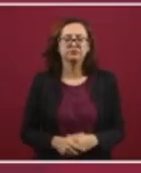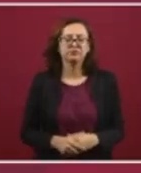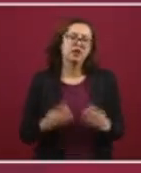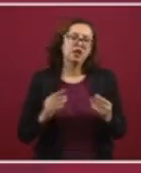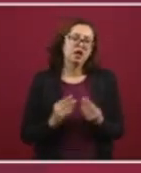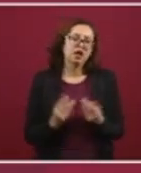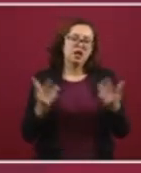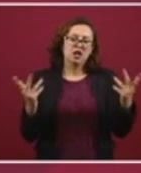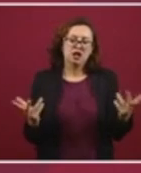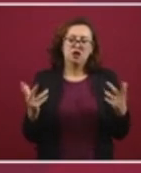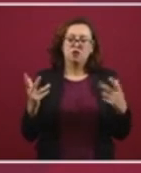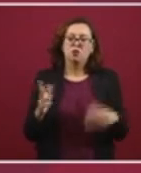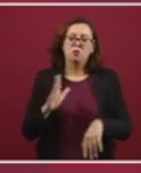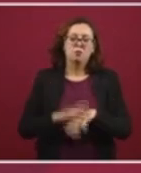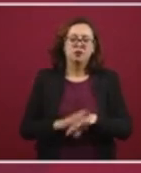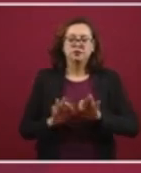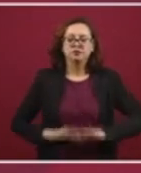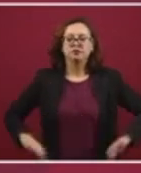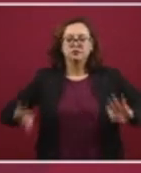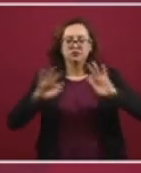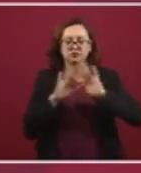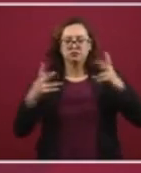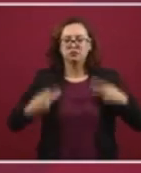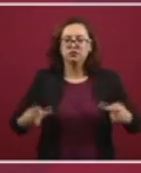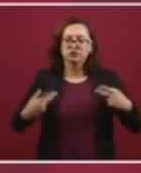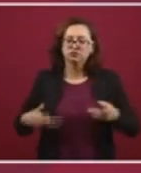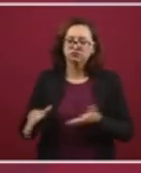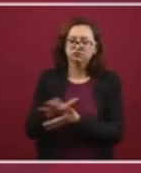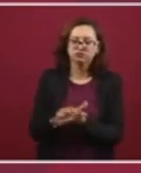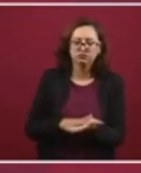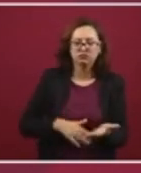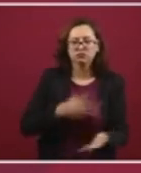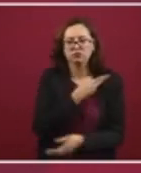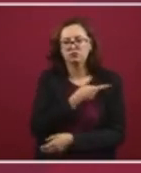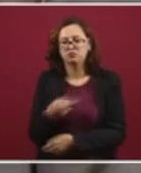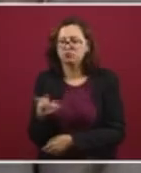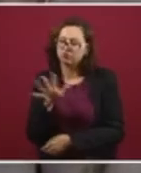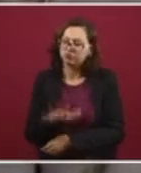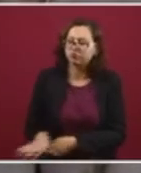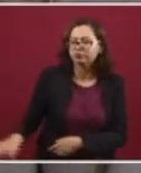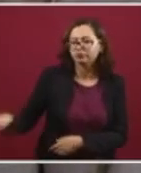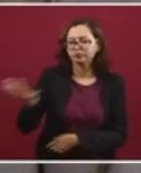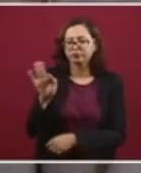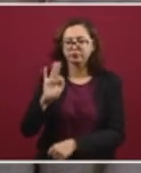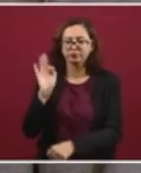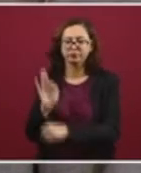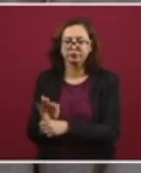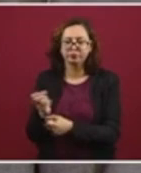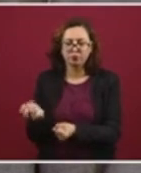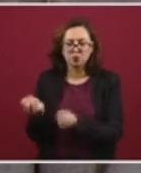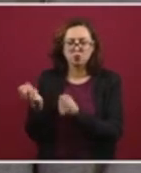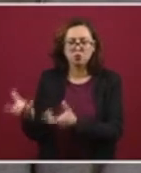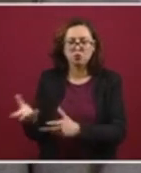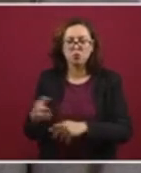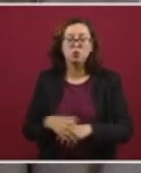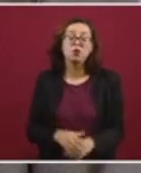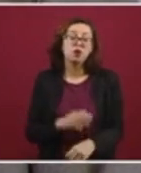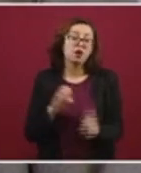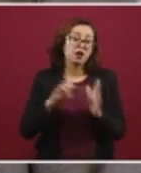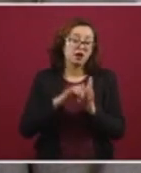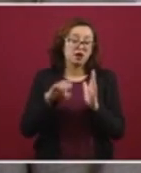beneficiar a la gente más humilde, a la gente más pobre, como es el caso de esta